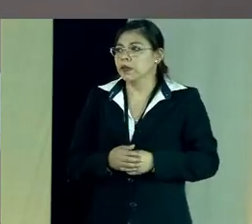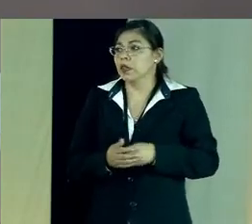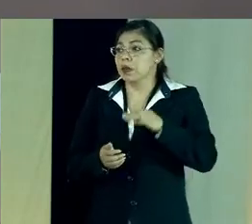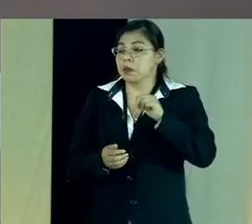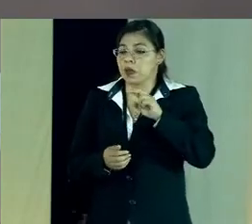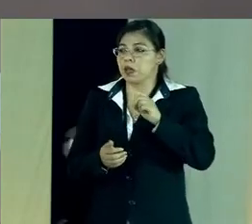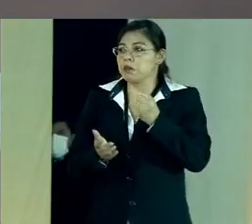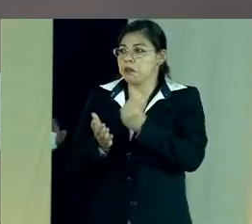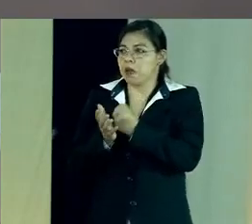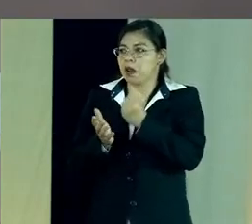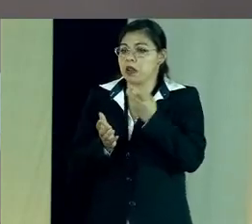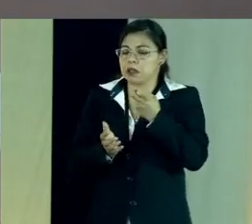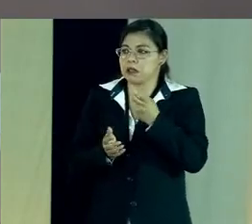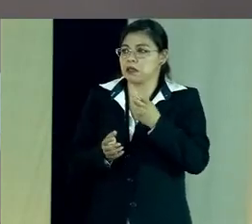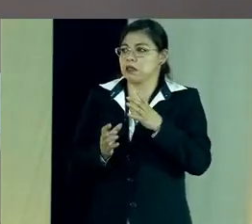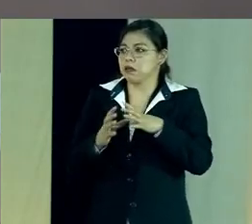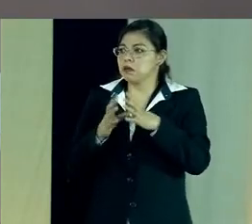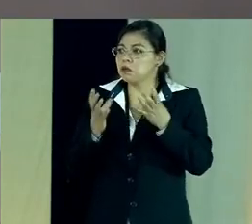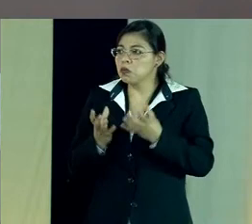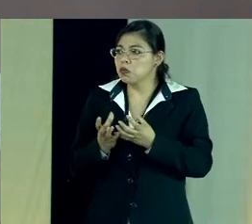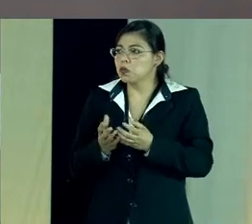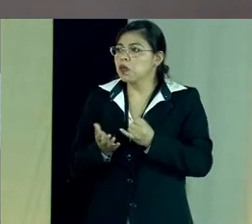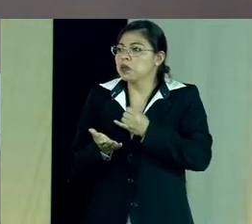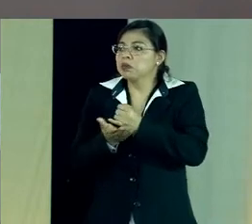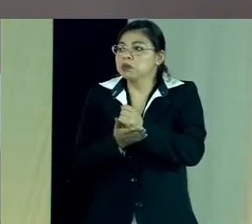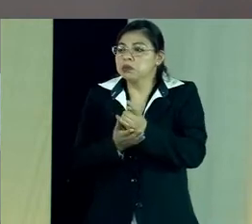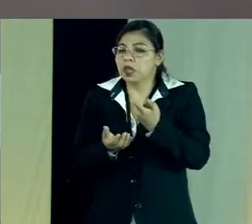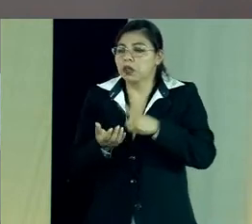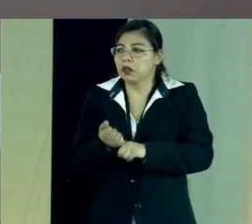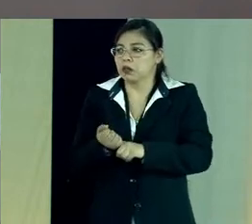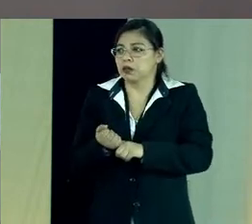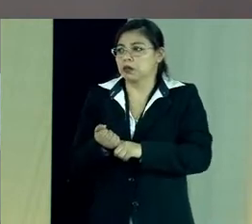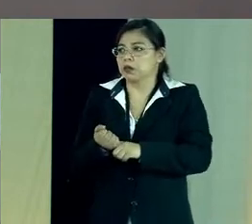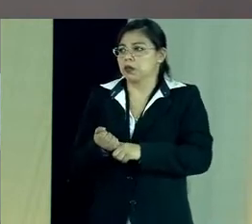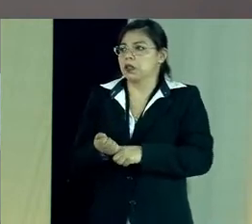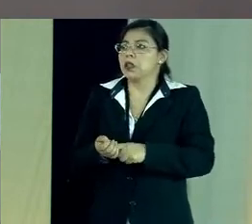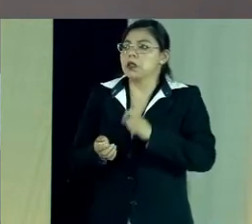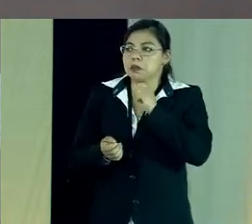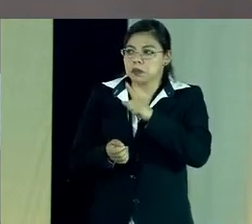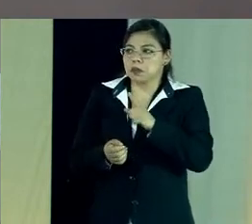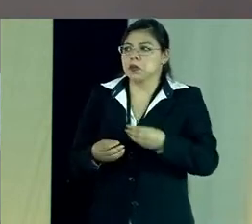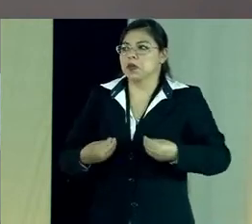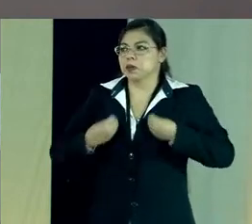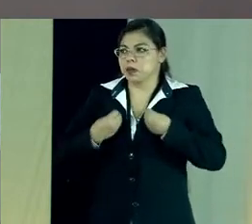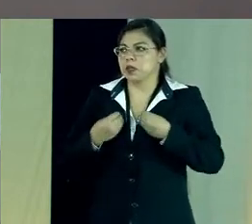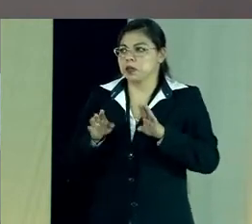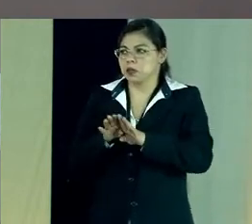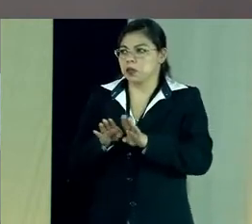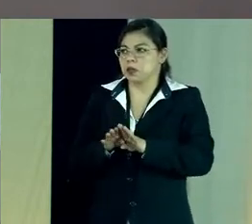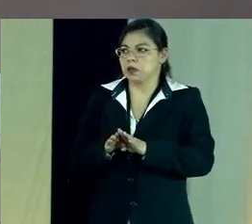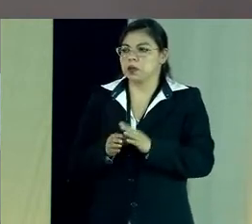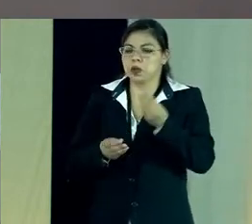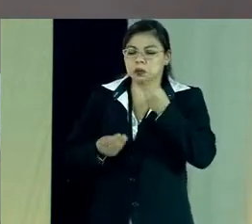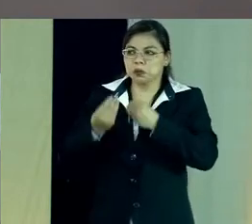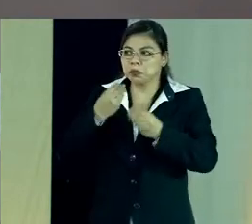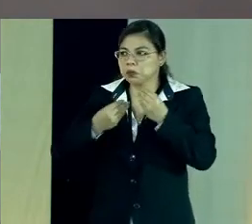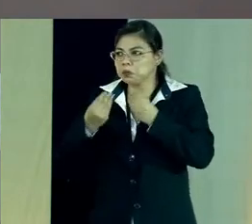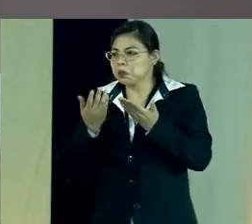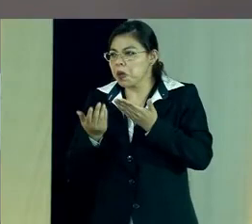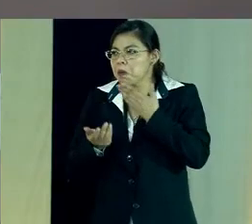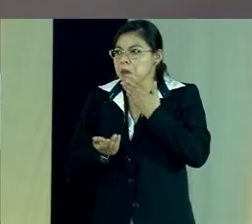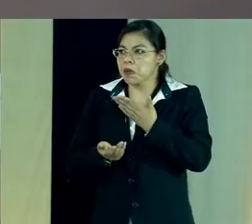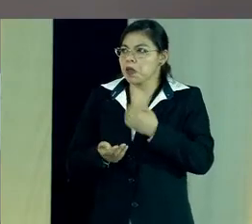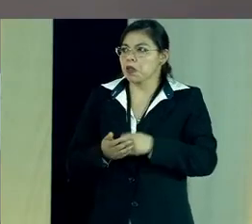este mundo que toman decisiones personales respecto a sus vidas de cómo alimentarse a ellas mismas